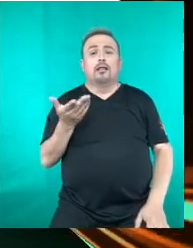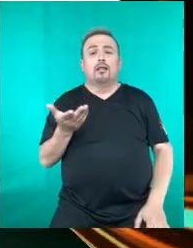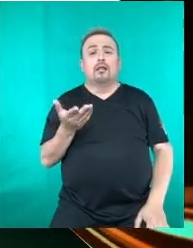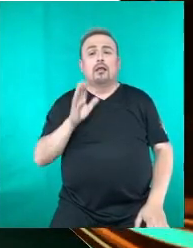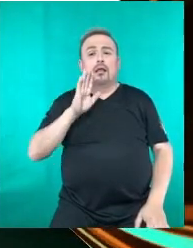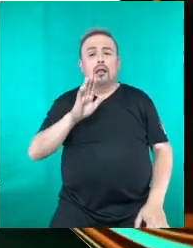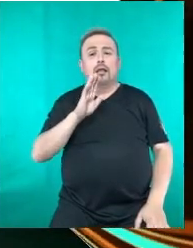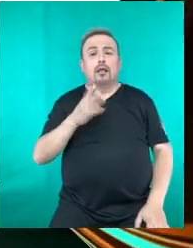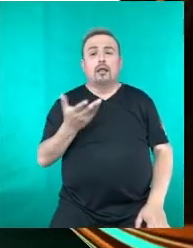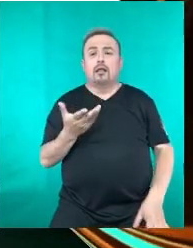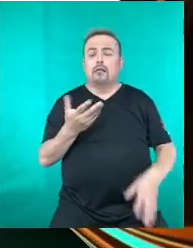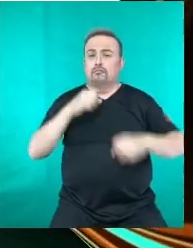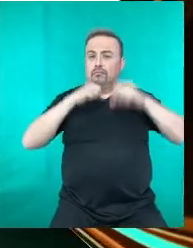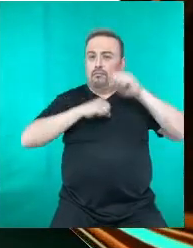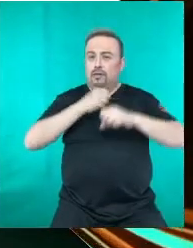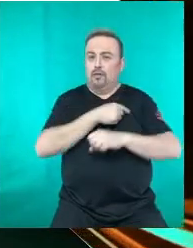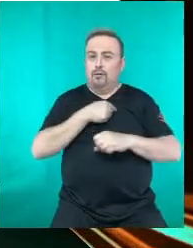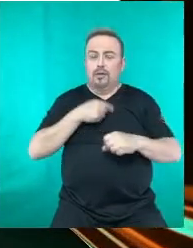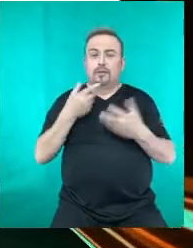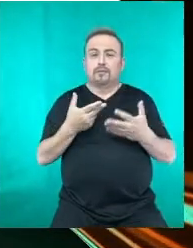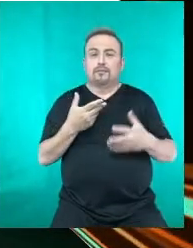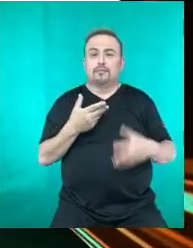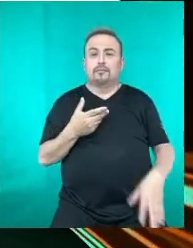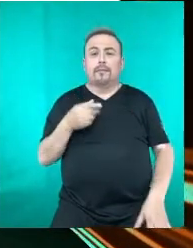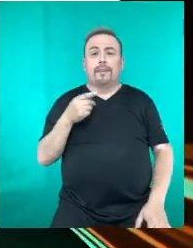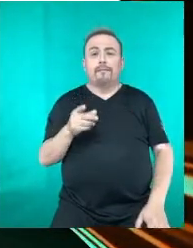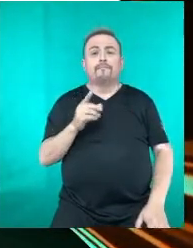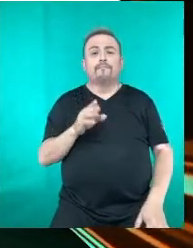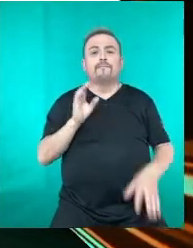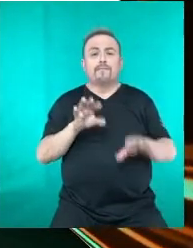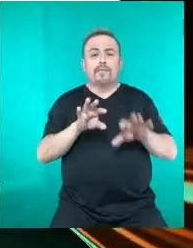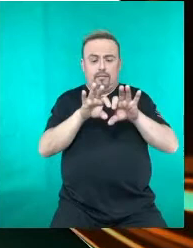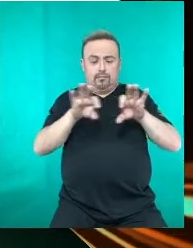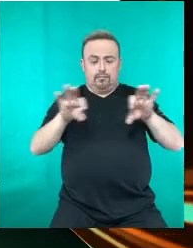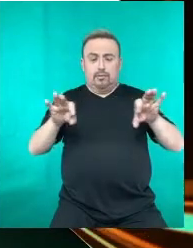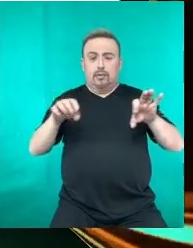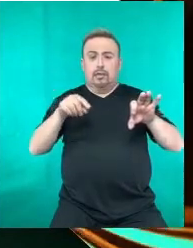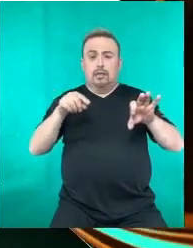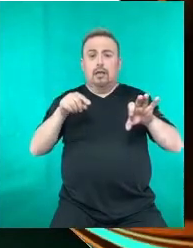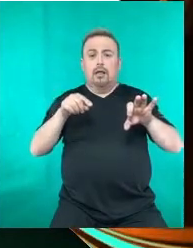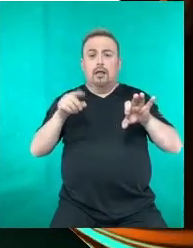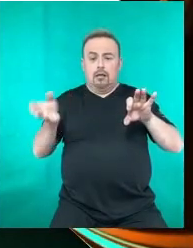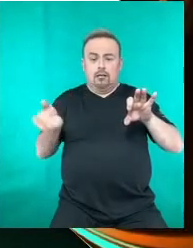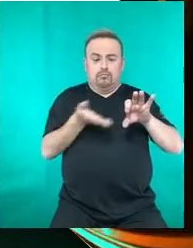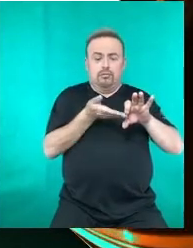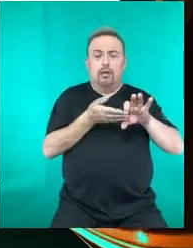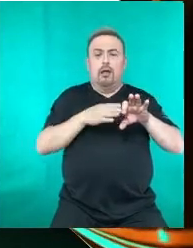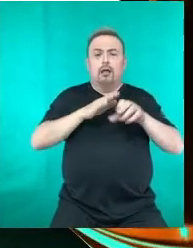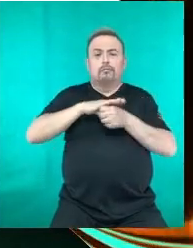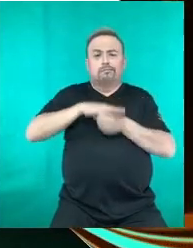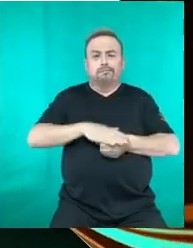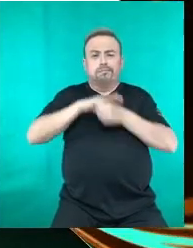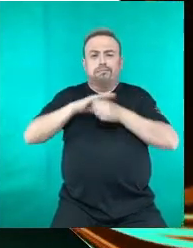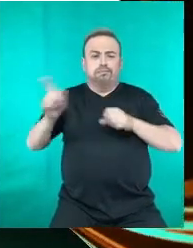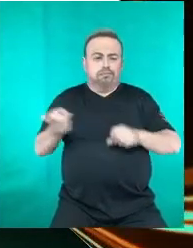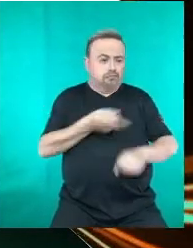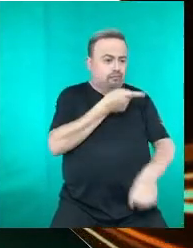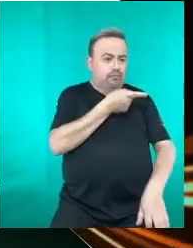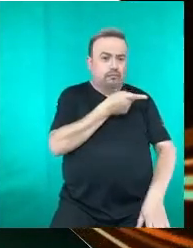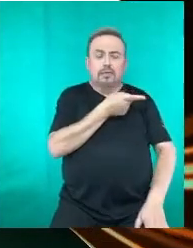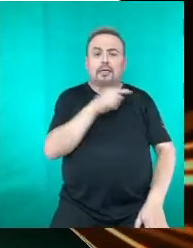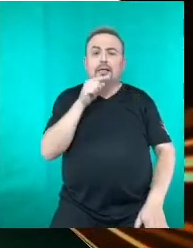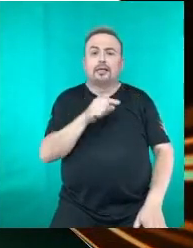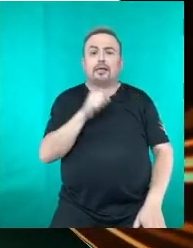ERI. En uno son pistones que transmiten presión, ¿no es cierto? Y en el otro son